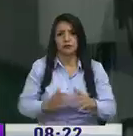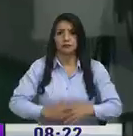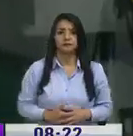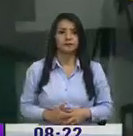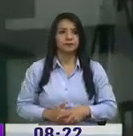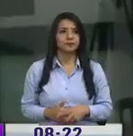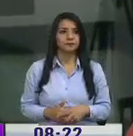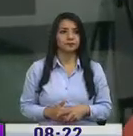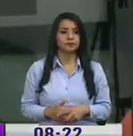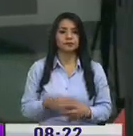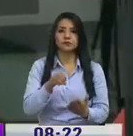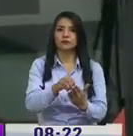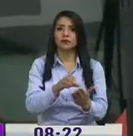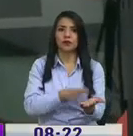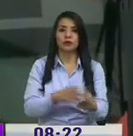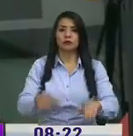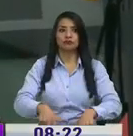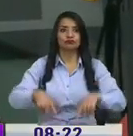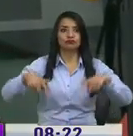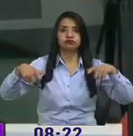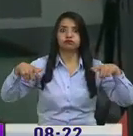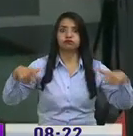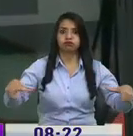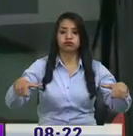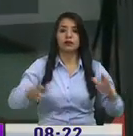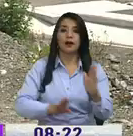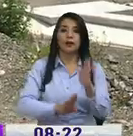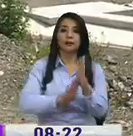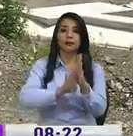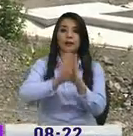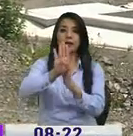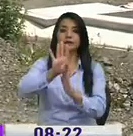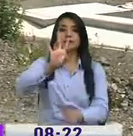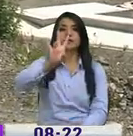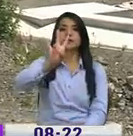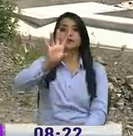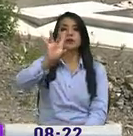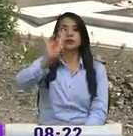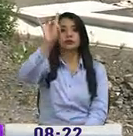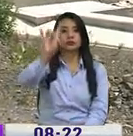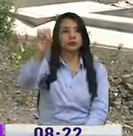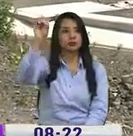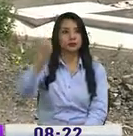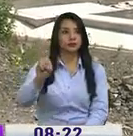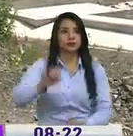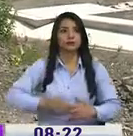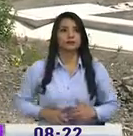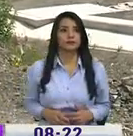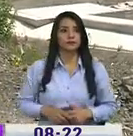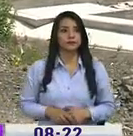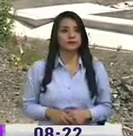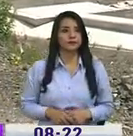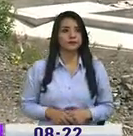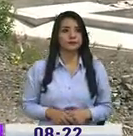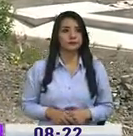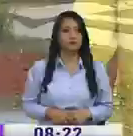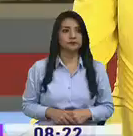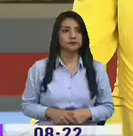Este megaproyecto de movilidad tiene un avance de construcción de un 78%. En Quito informó Adriana Rojas.